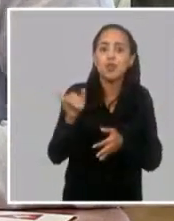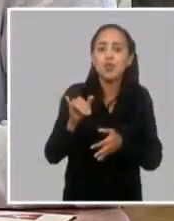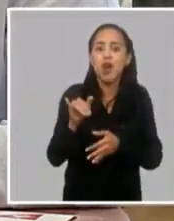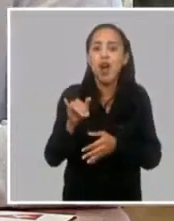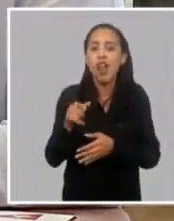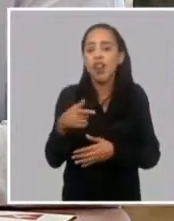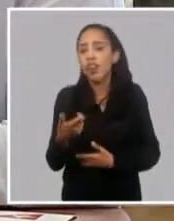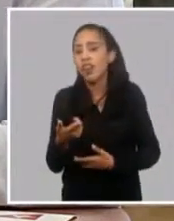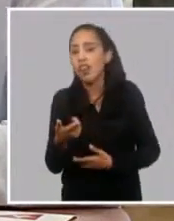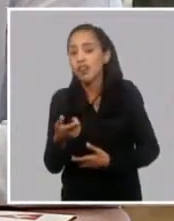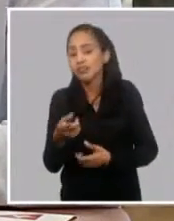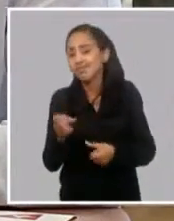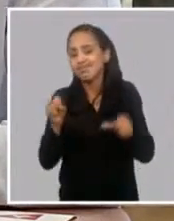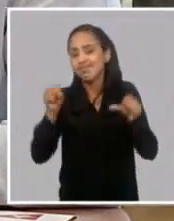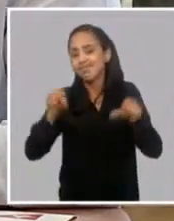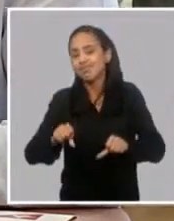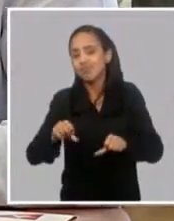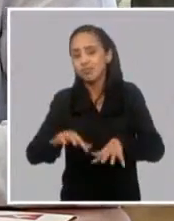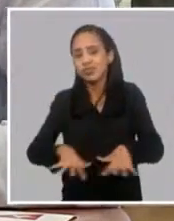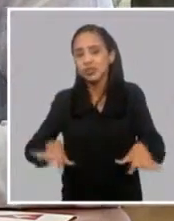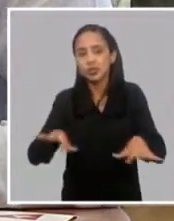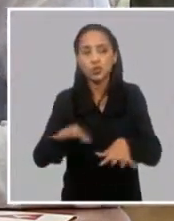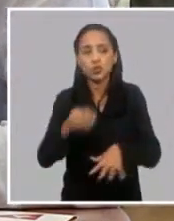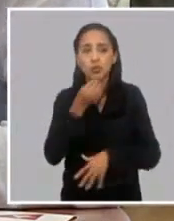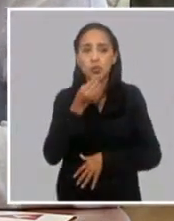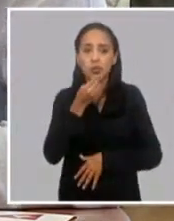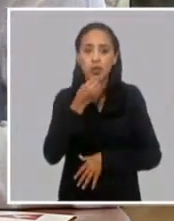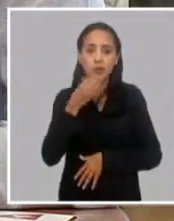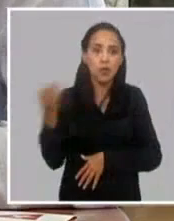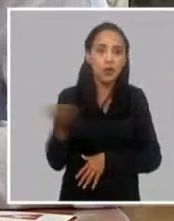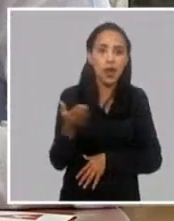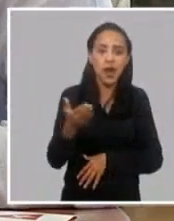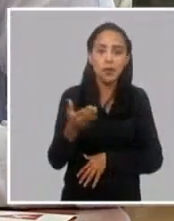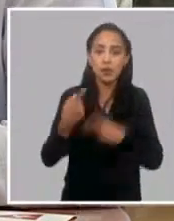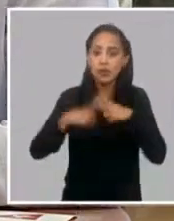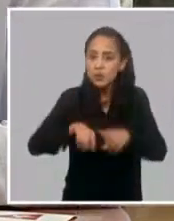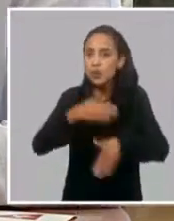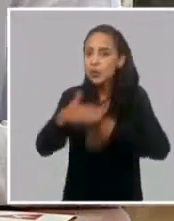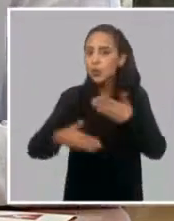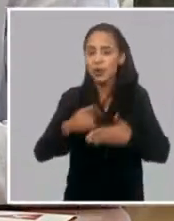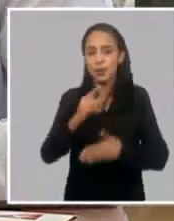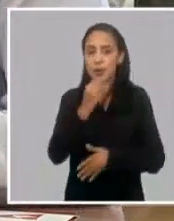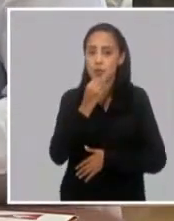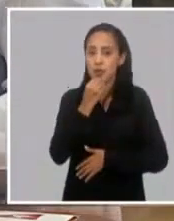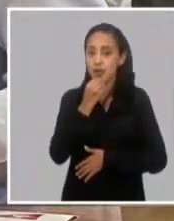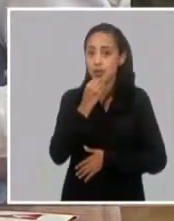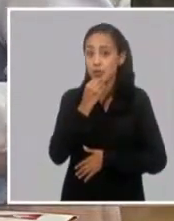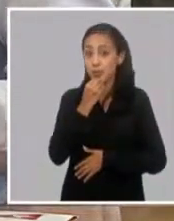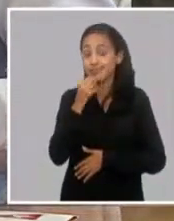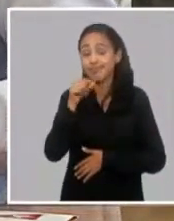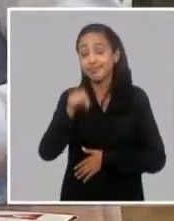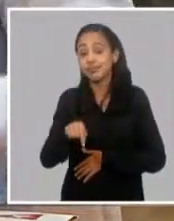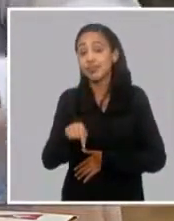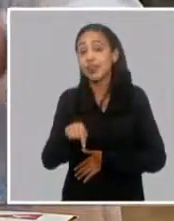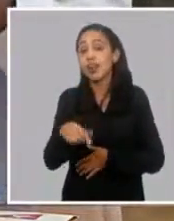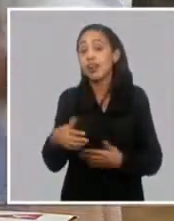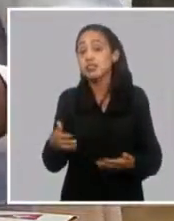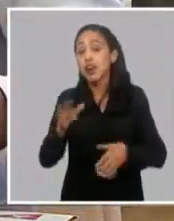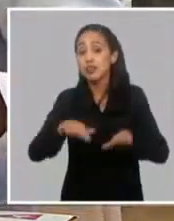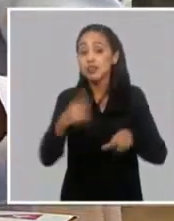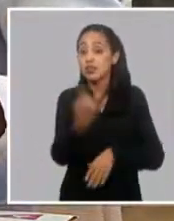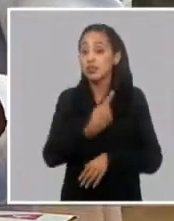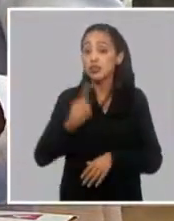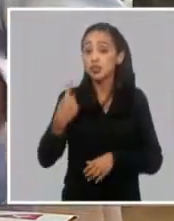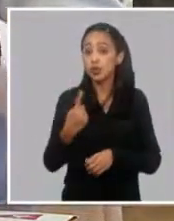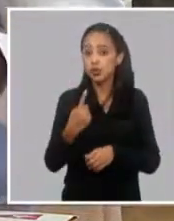retrasa. Ese bloqueo no nos permite avanzar a la velocidad que necesitamos. Y eso ocasiona entonces que, aunque